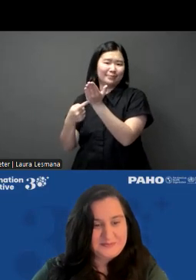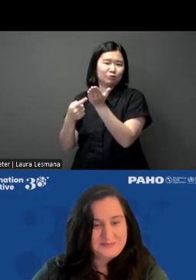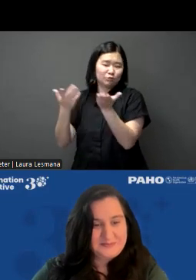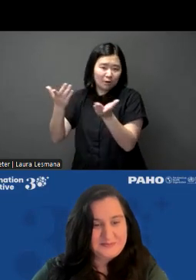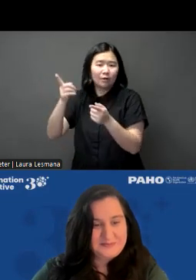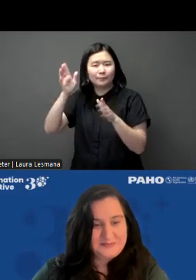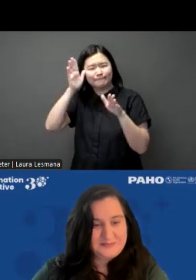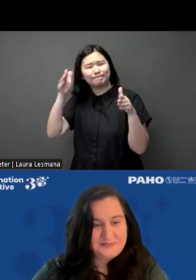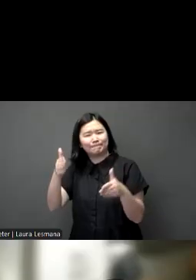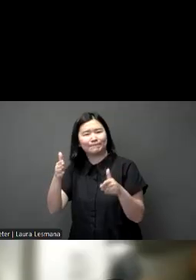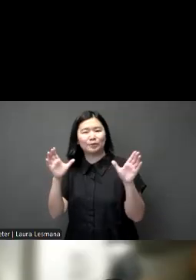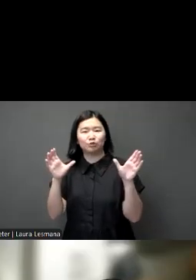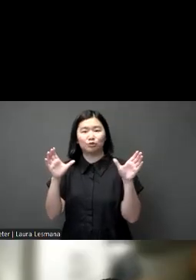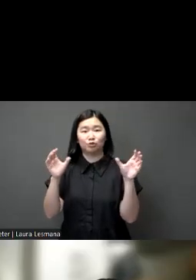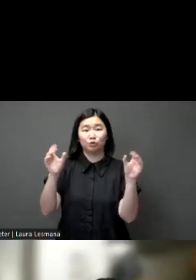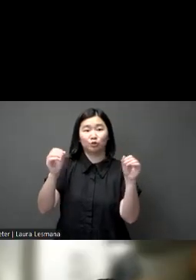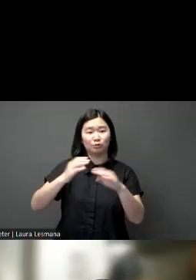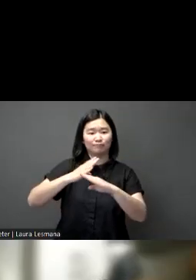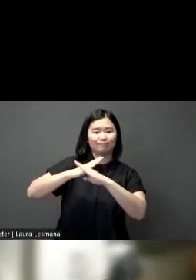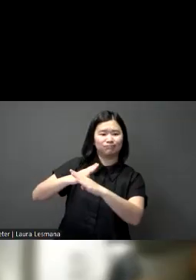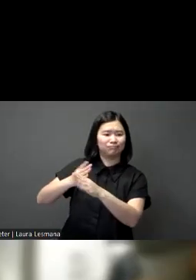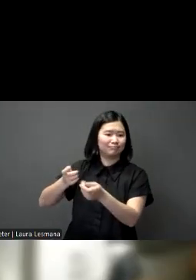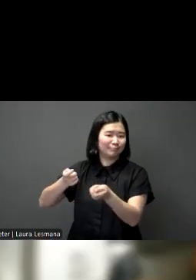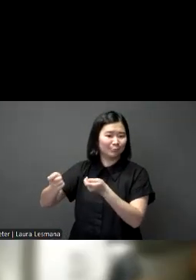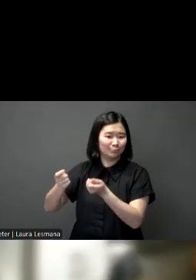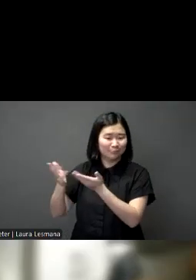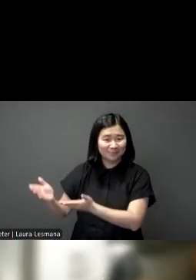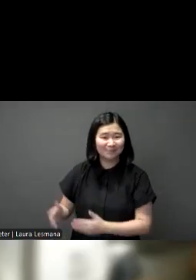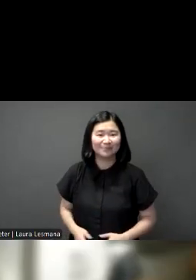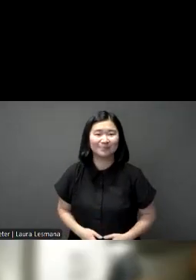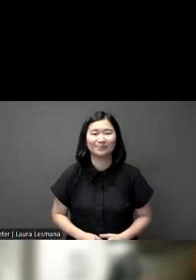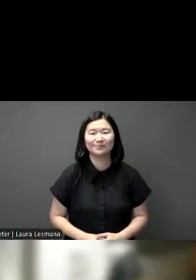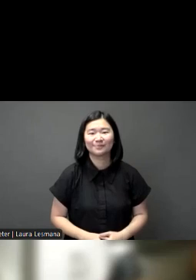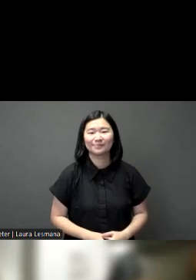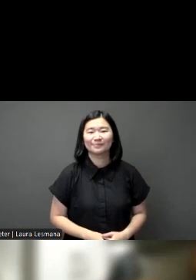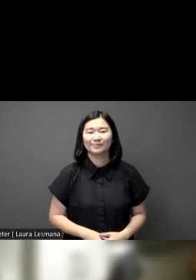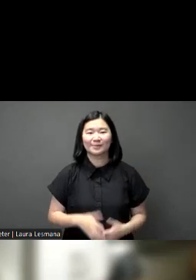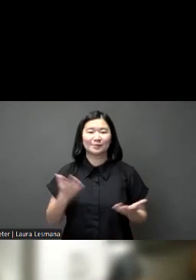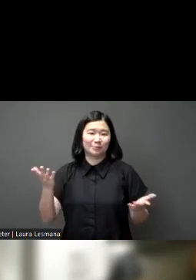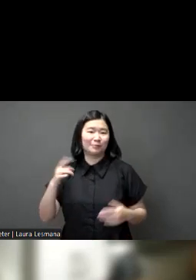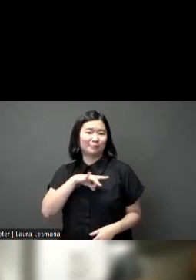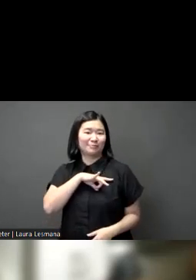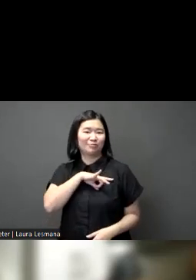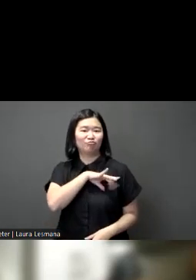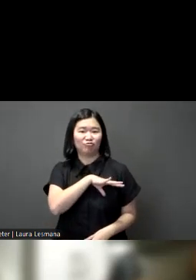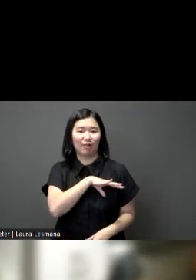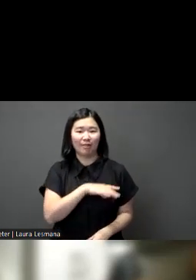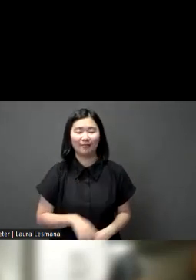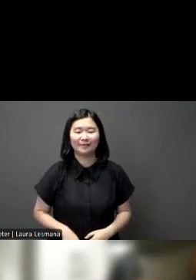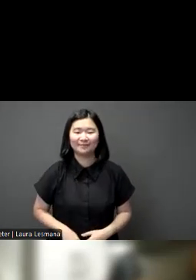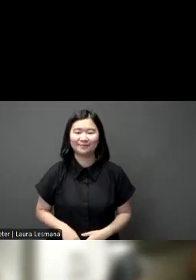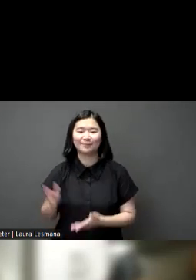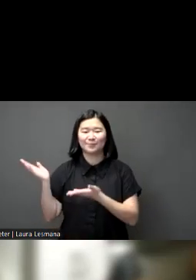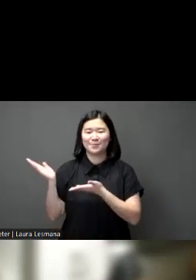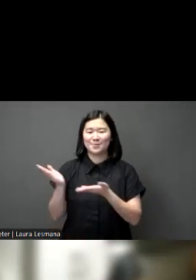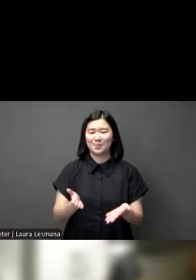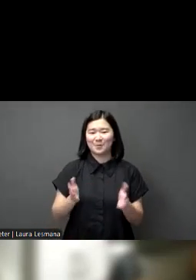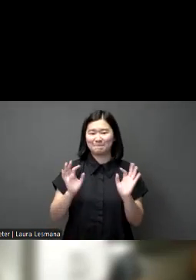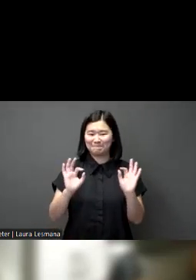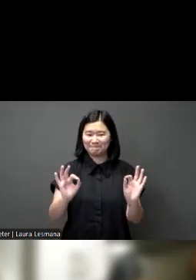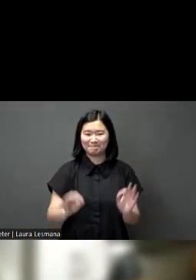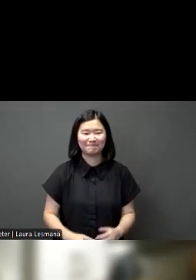Salud en Chile. Es la Buenas doctora tardes, Gina buenas noches a Meilera. todos que nos acompañan. Muchas gracias, Vanessa, por la